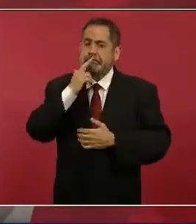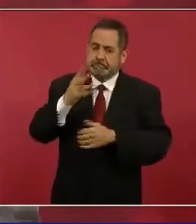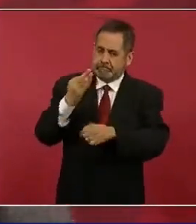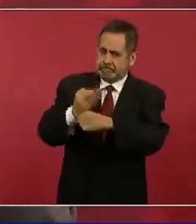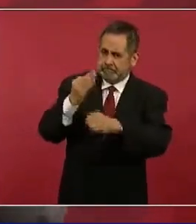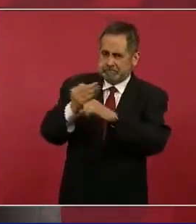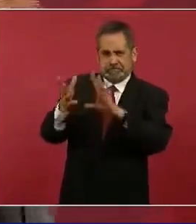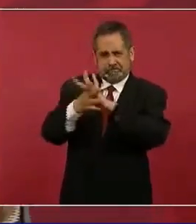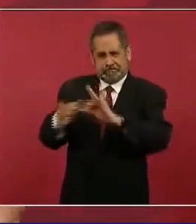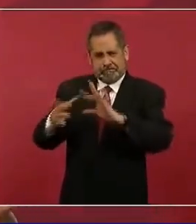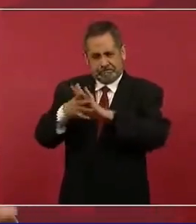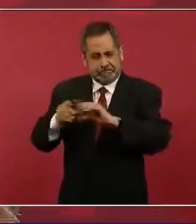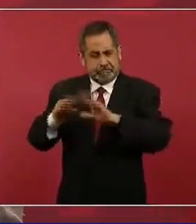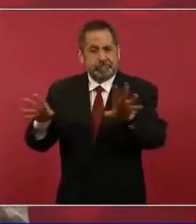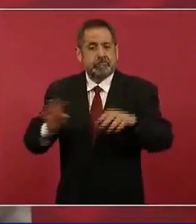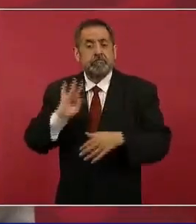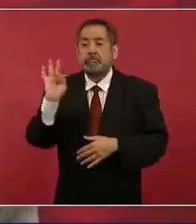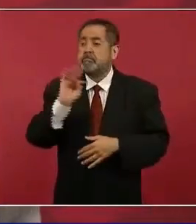se quedarían con la idea